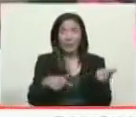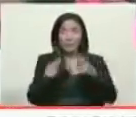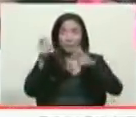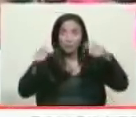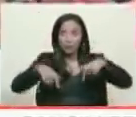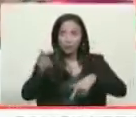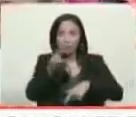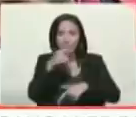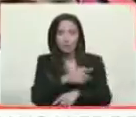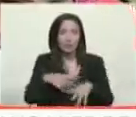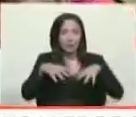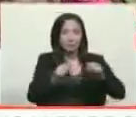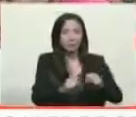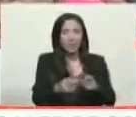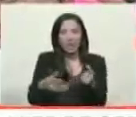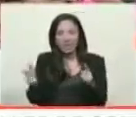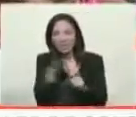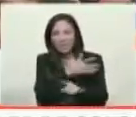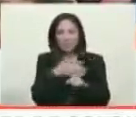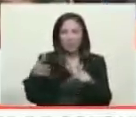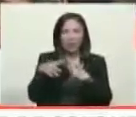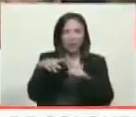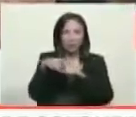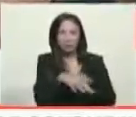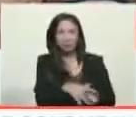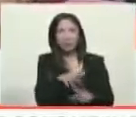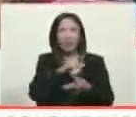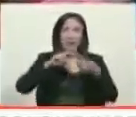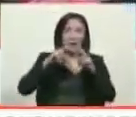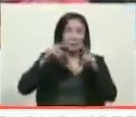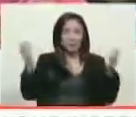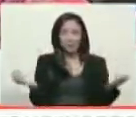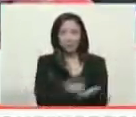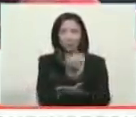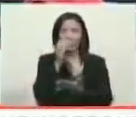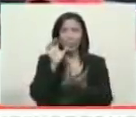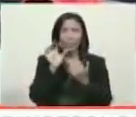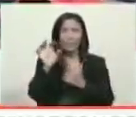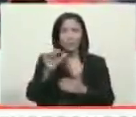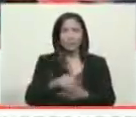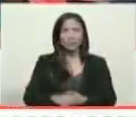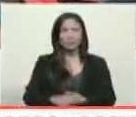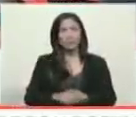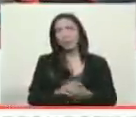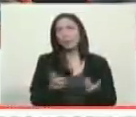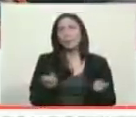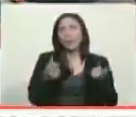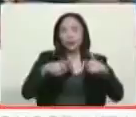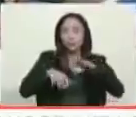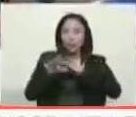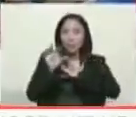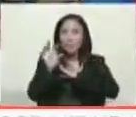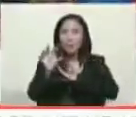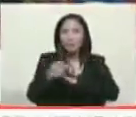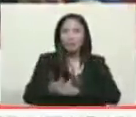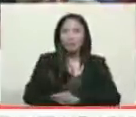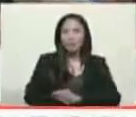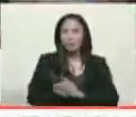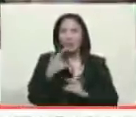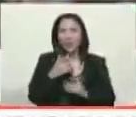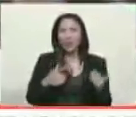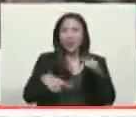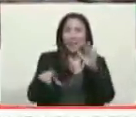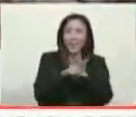sembrar violencia y alterar la paz de la República para acceder al poder de manera